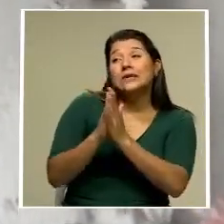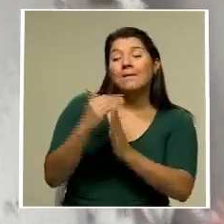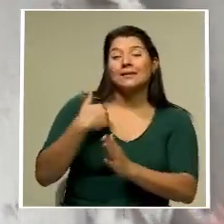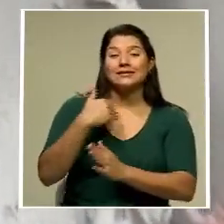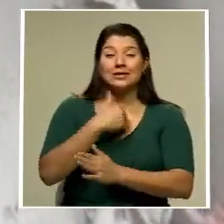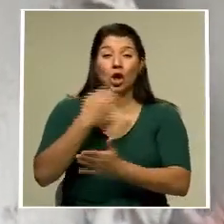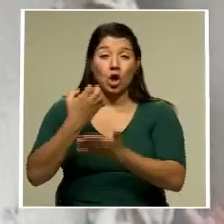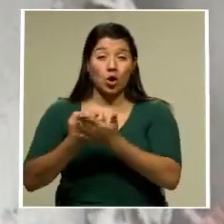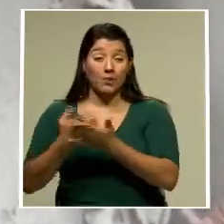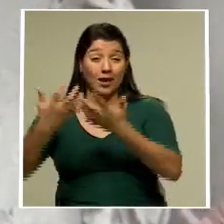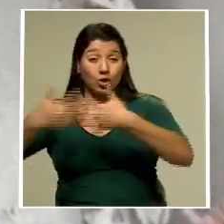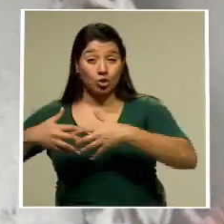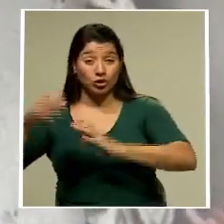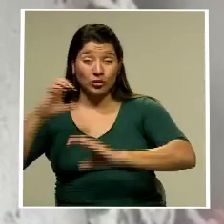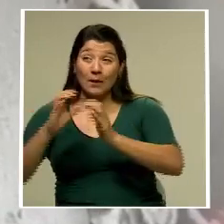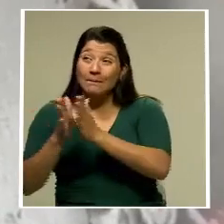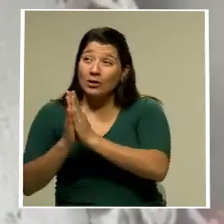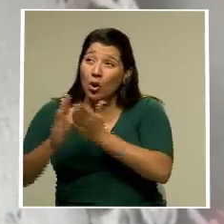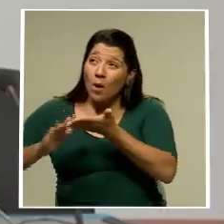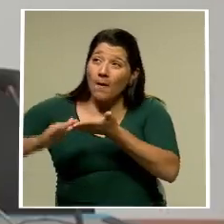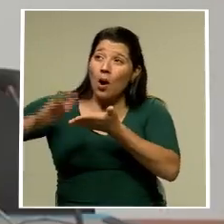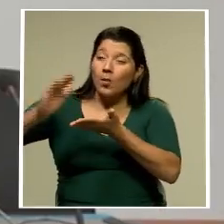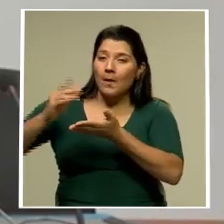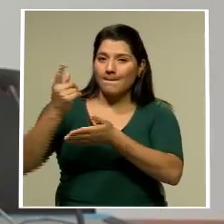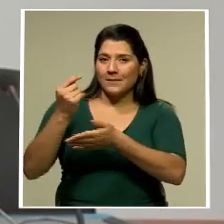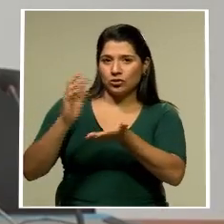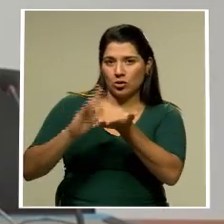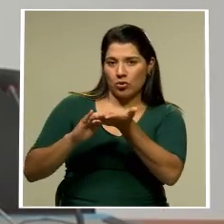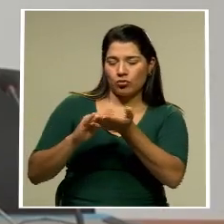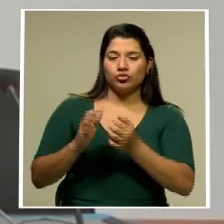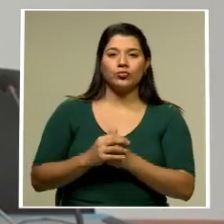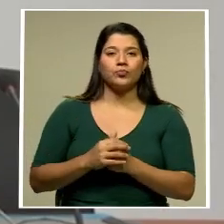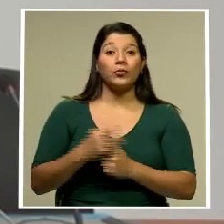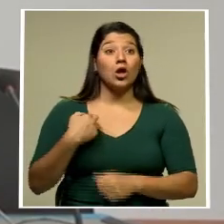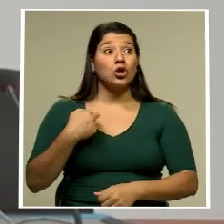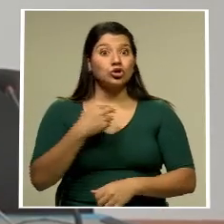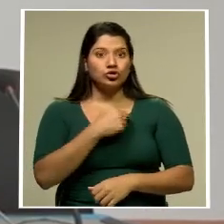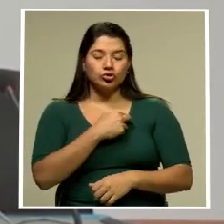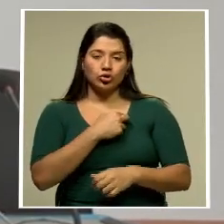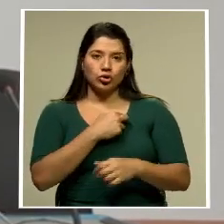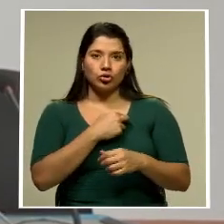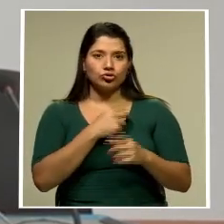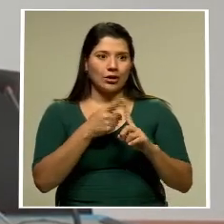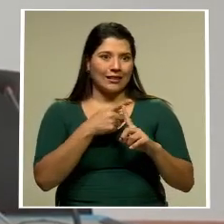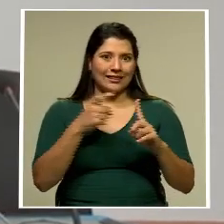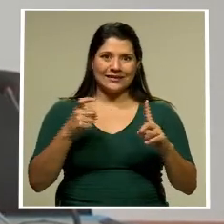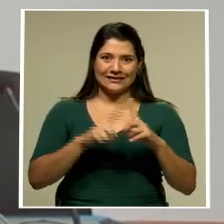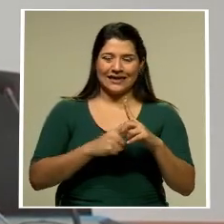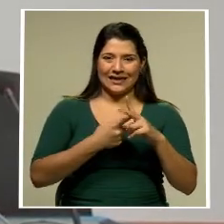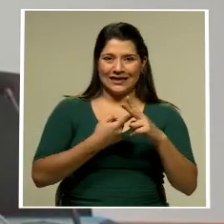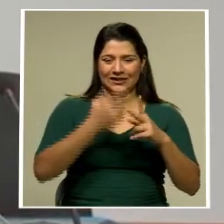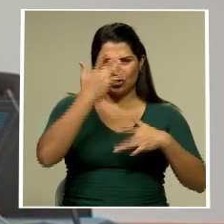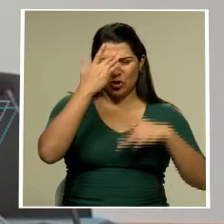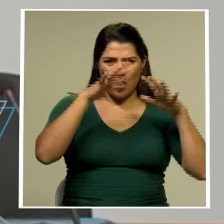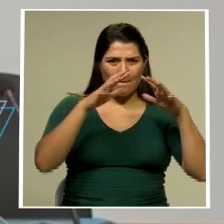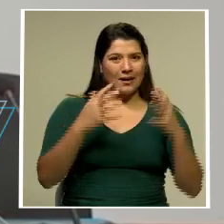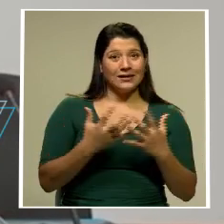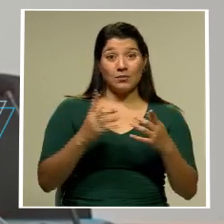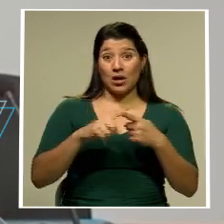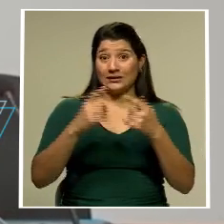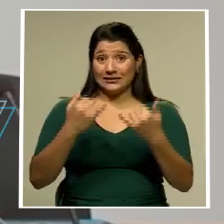un aumento en el precio del arroz. Tenemos desde la pandemia hasta hoy, todo ha subido menos el arroz,